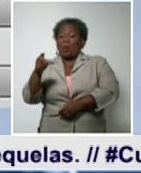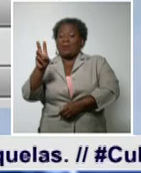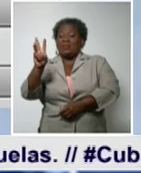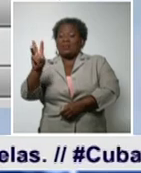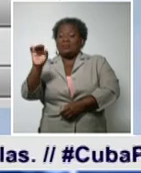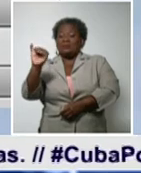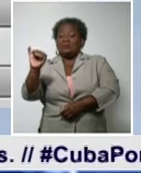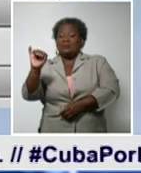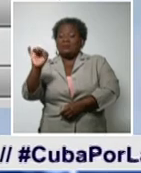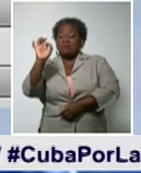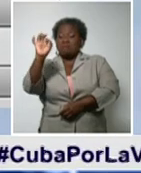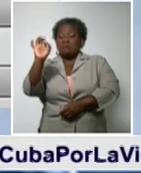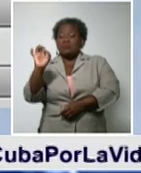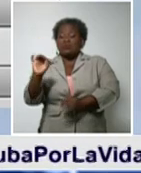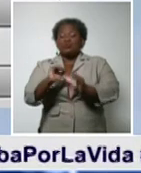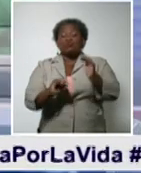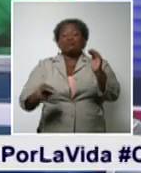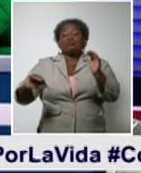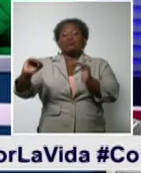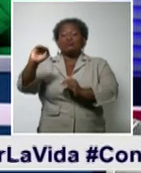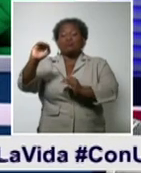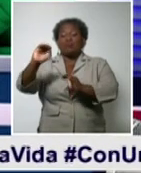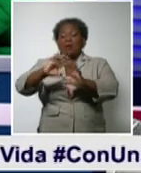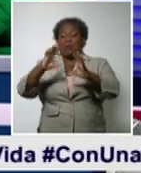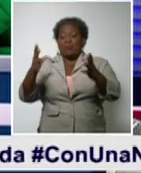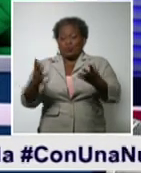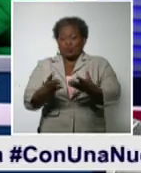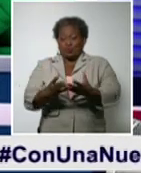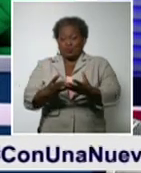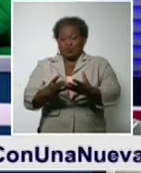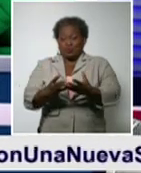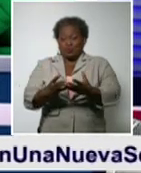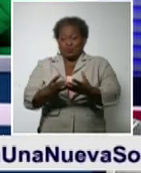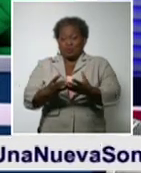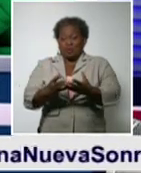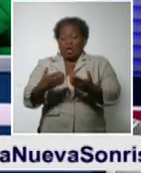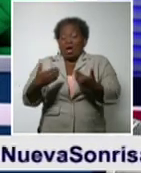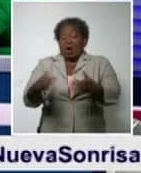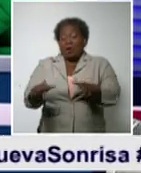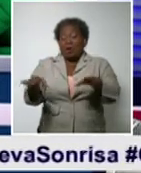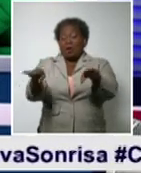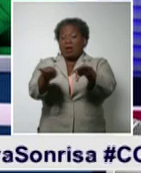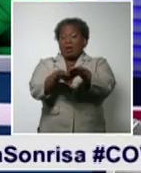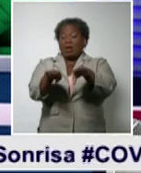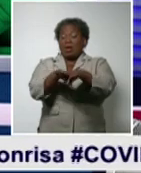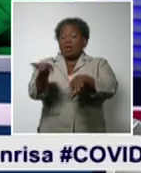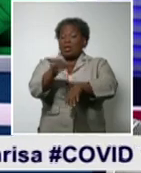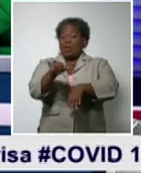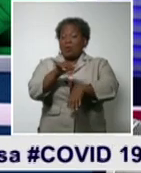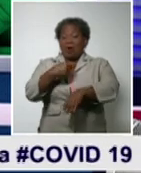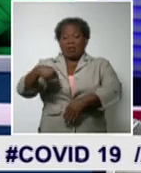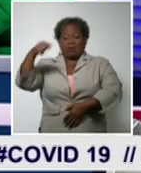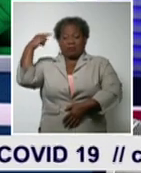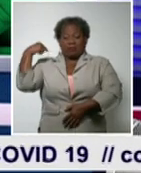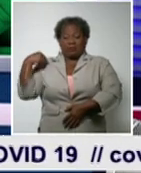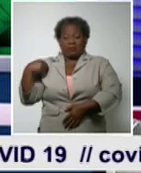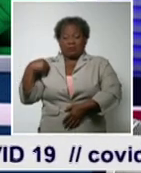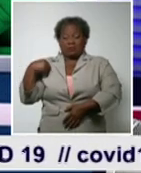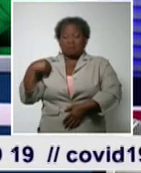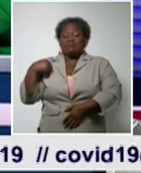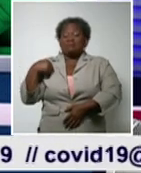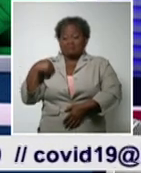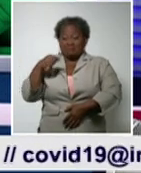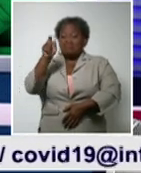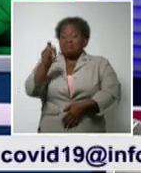sea superior a la del mundo, aunque es igual en la región a la del día de ayer. Un número de casos